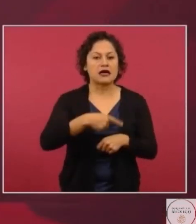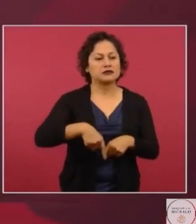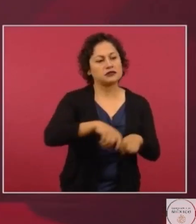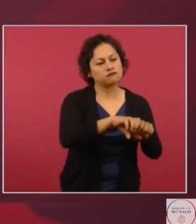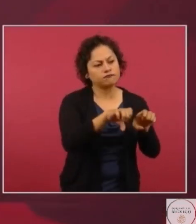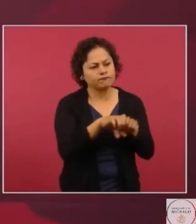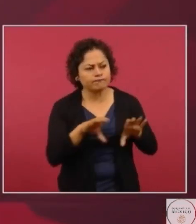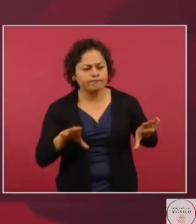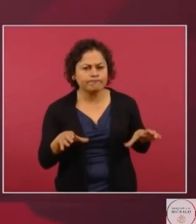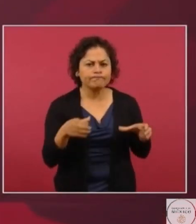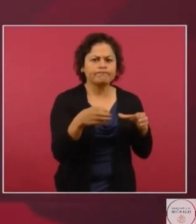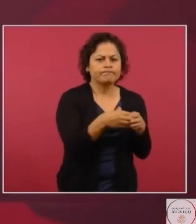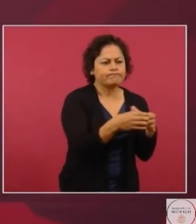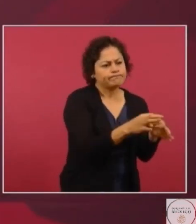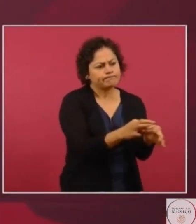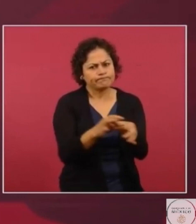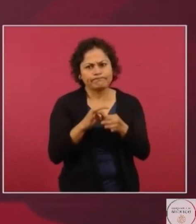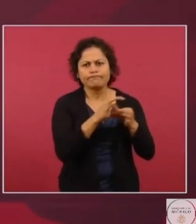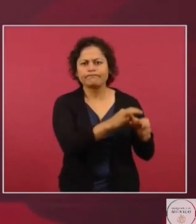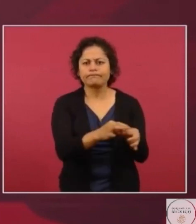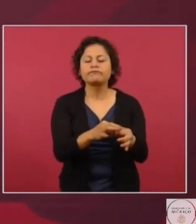mucha pasión, de mucho arrojo.